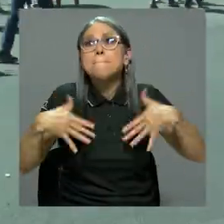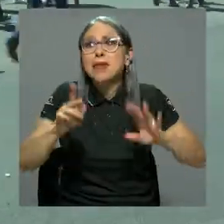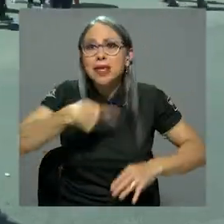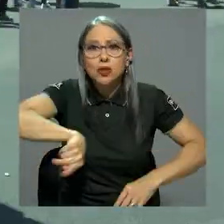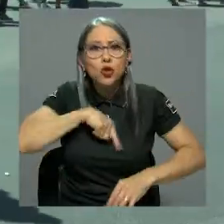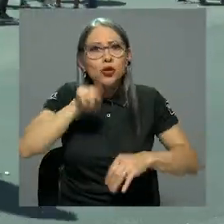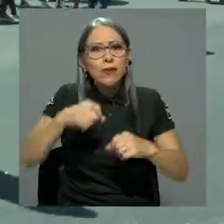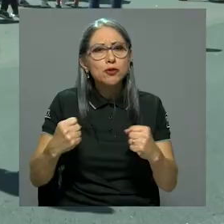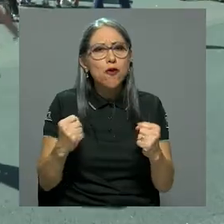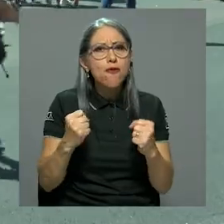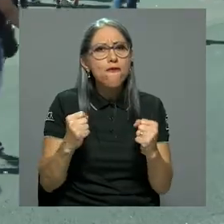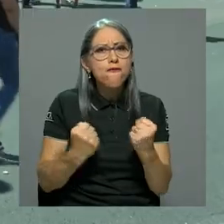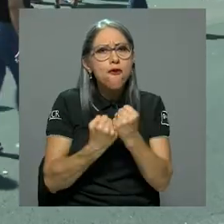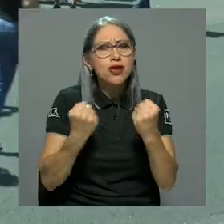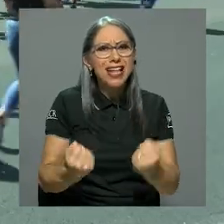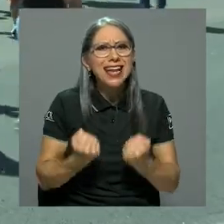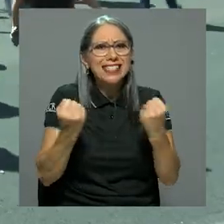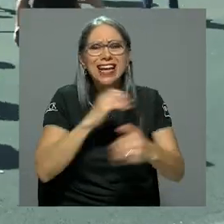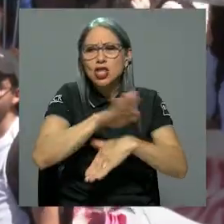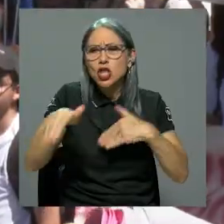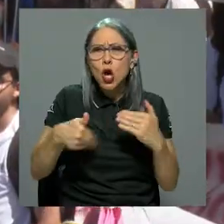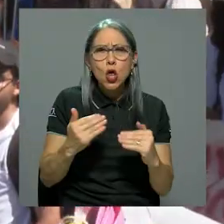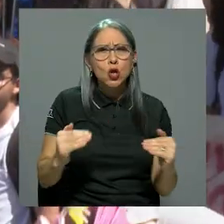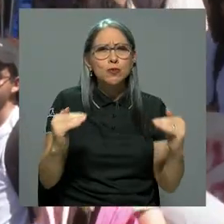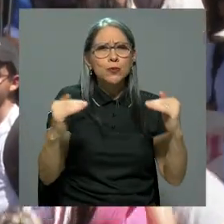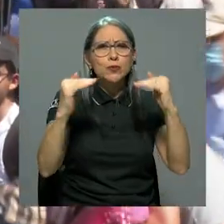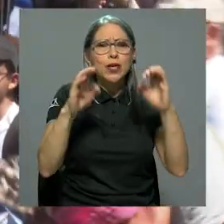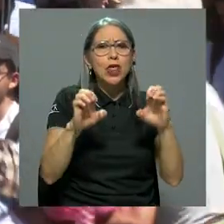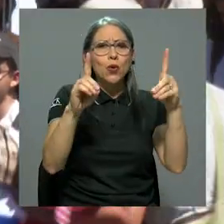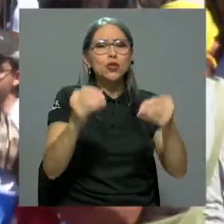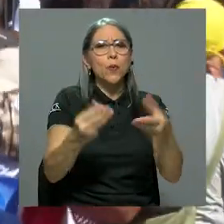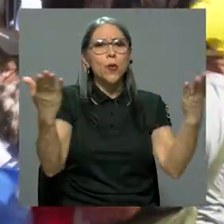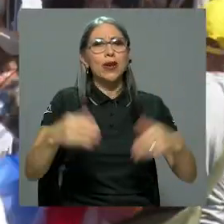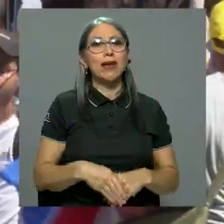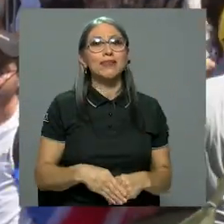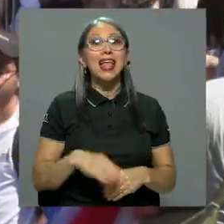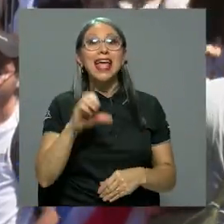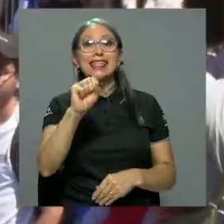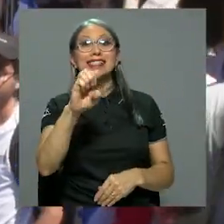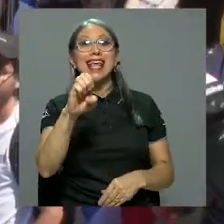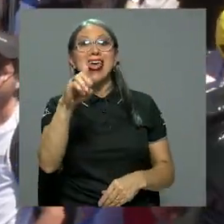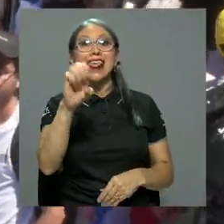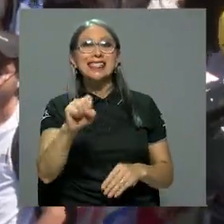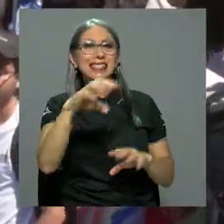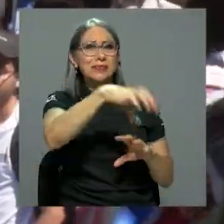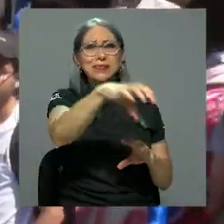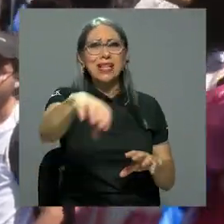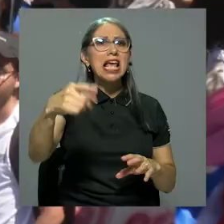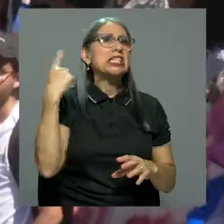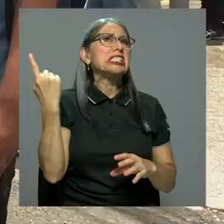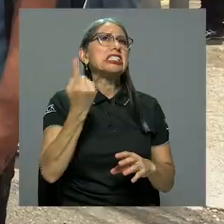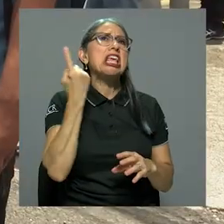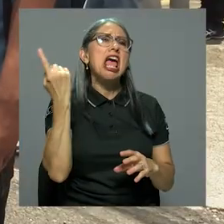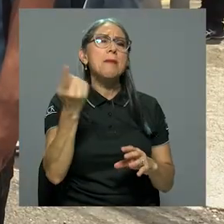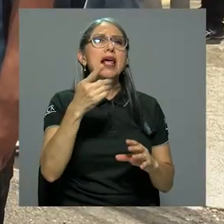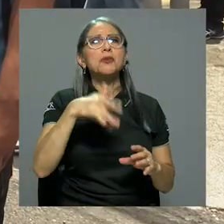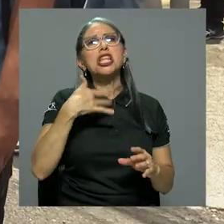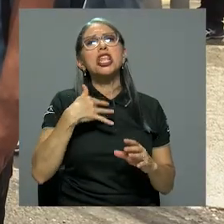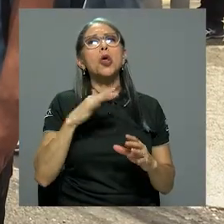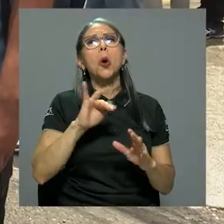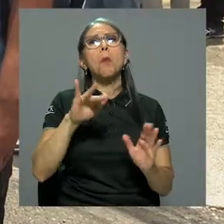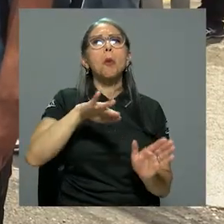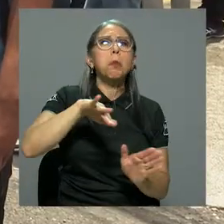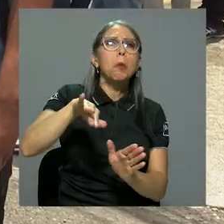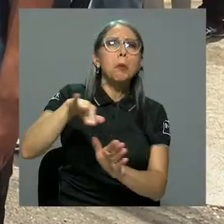Entonces, más bien debemos fortalecer todos los niveles de educación pública. Por lo general, las sedes hemos estado siempre desplazados en cuanto